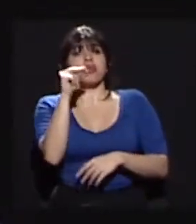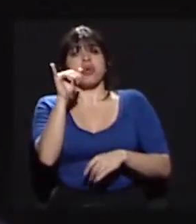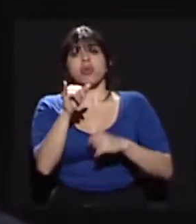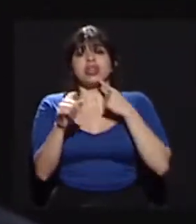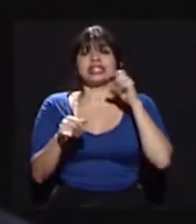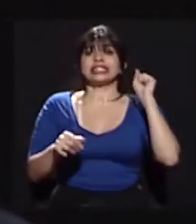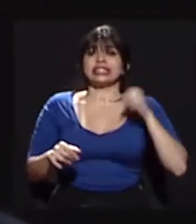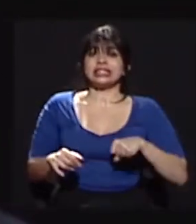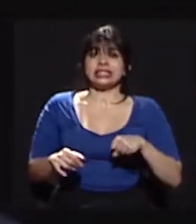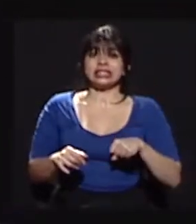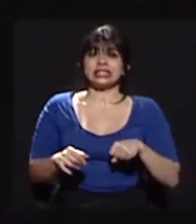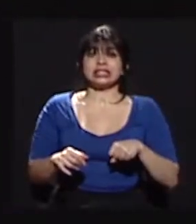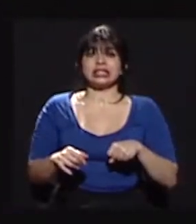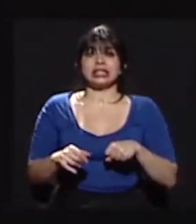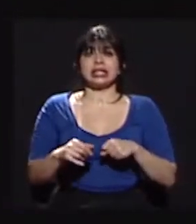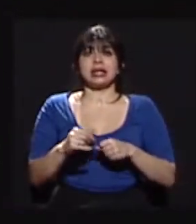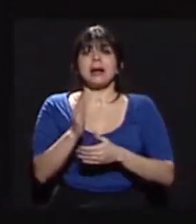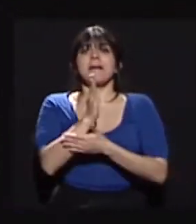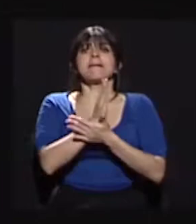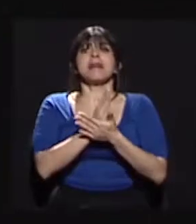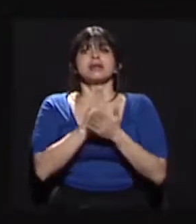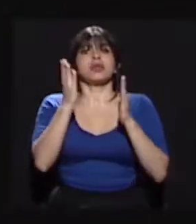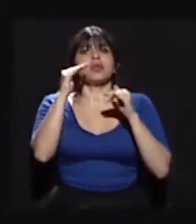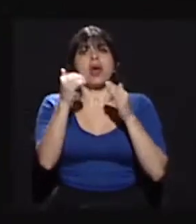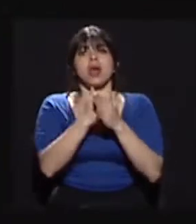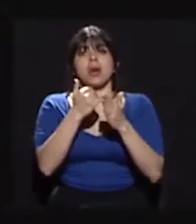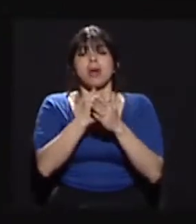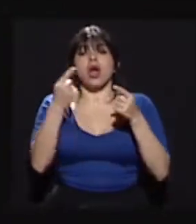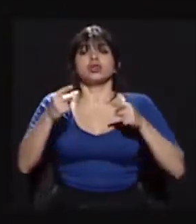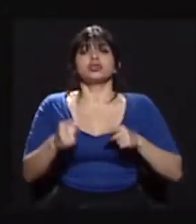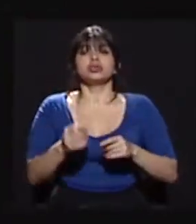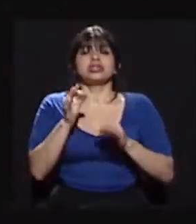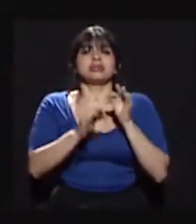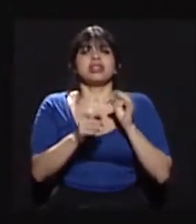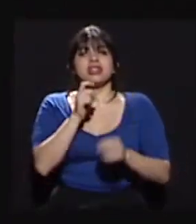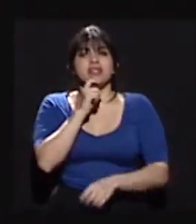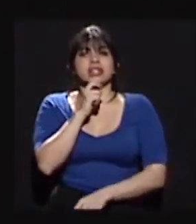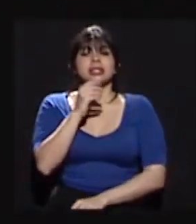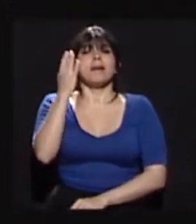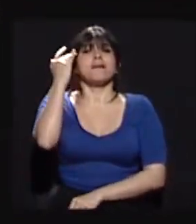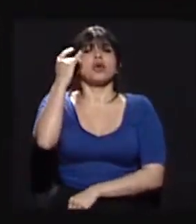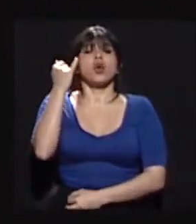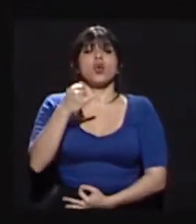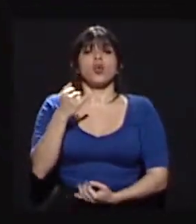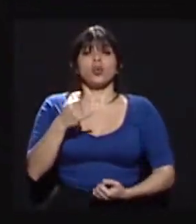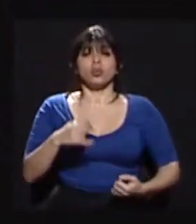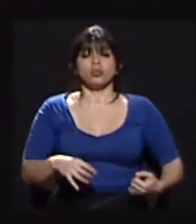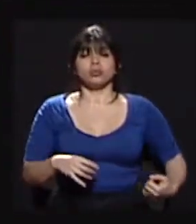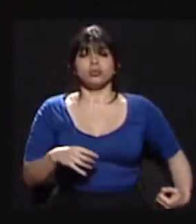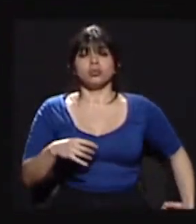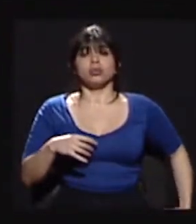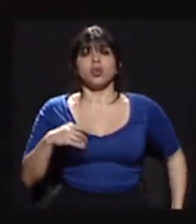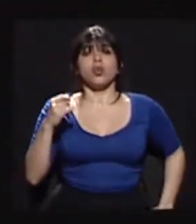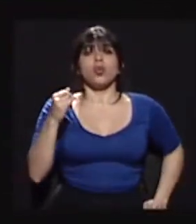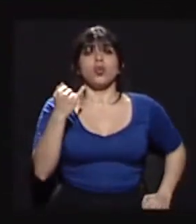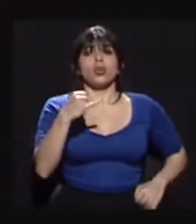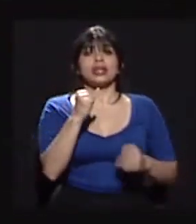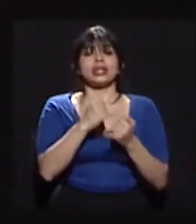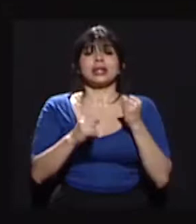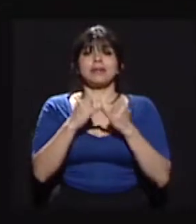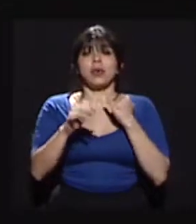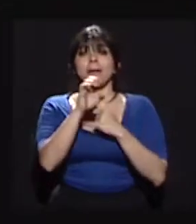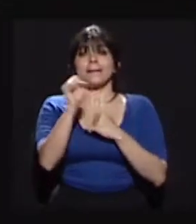dije que sí y parte sin novedad simplemente las consecuencias habían sido difíciles porque en los últimos el último mes